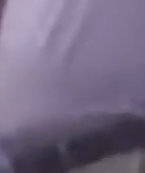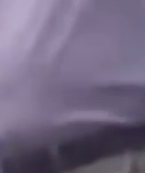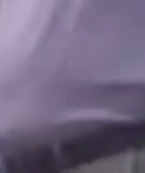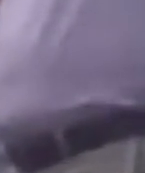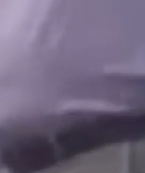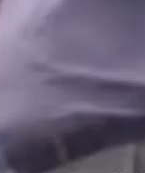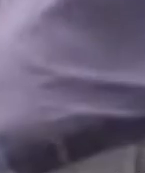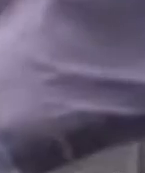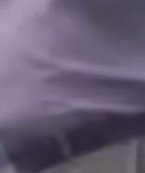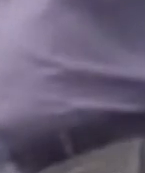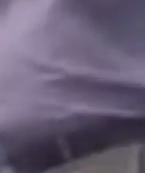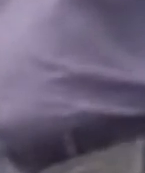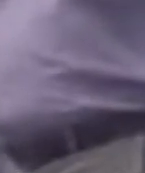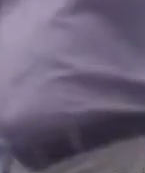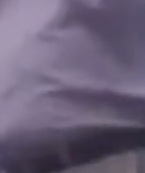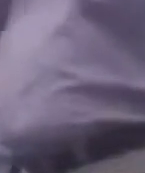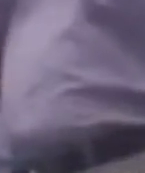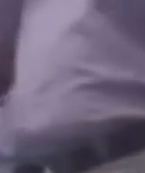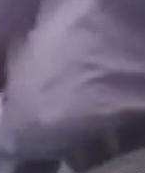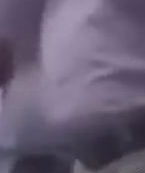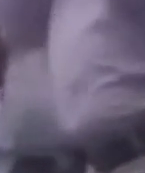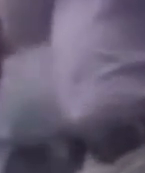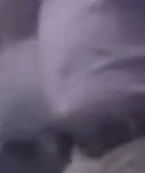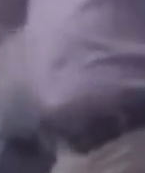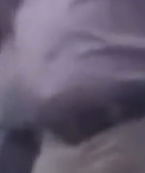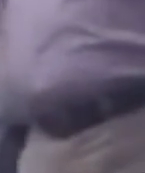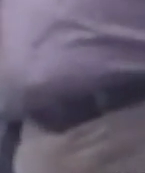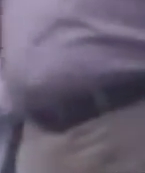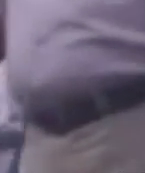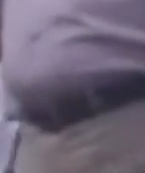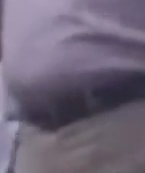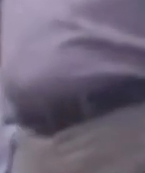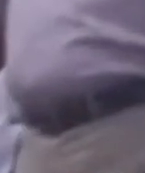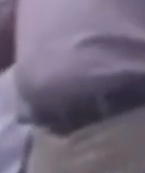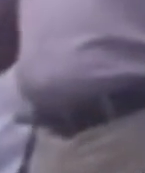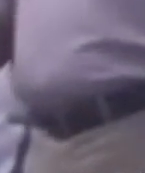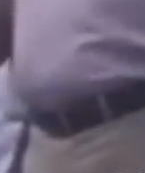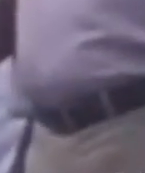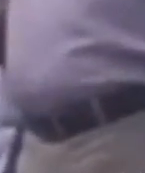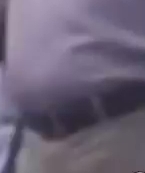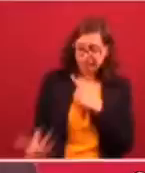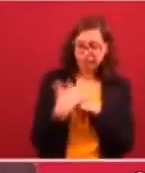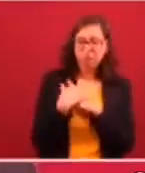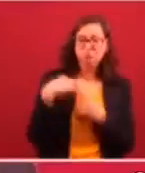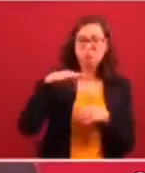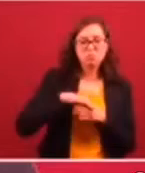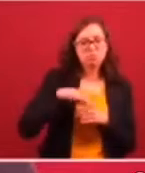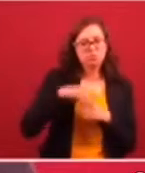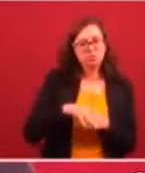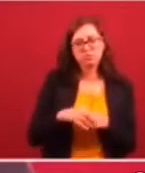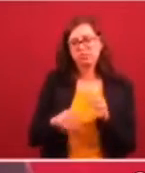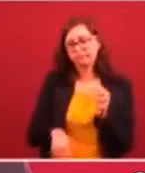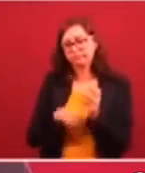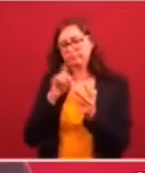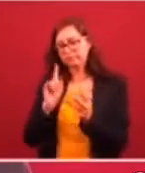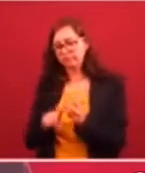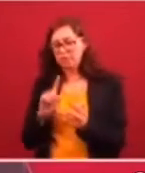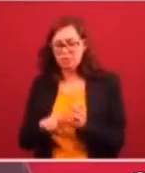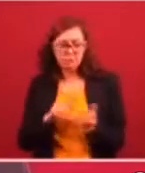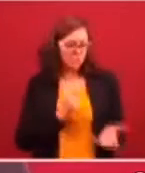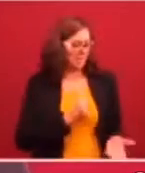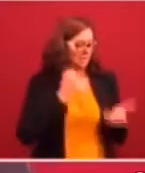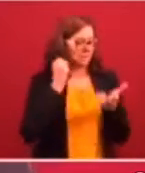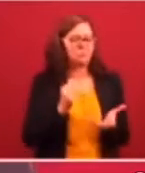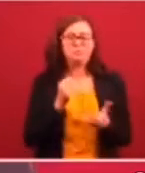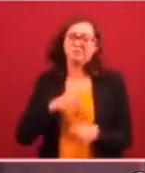Si ustedes ganan a Aguascalientes, nosotros le vamos a ayudar a Aguascalientes. Utilización del